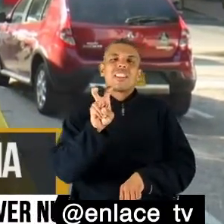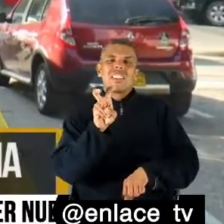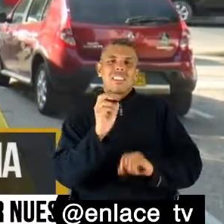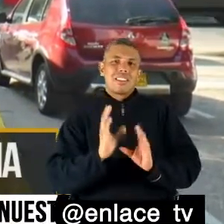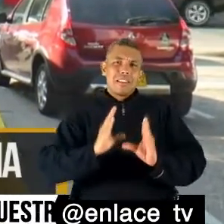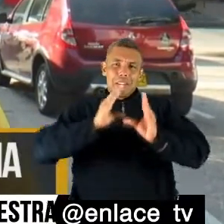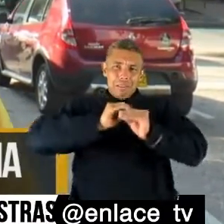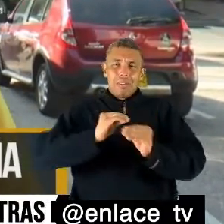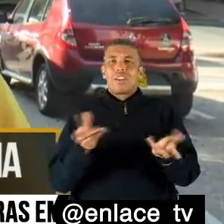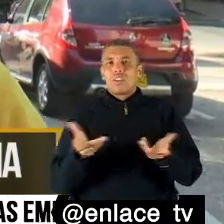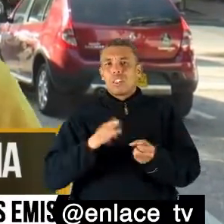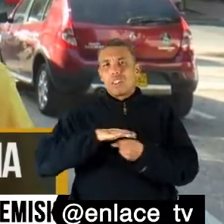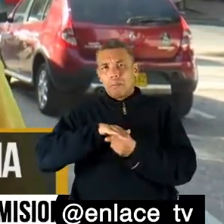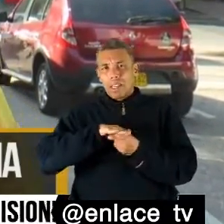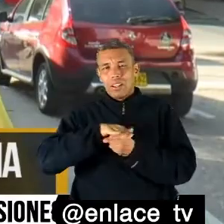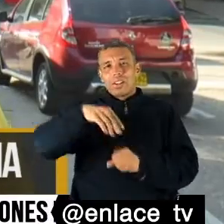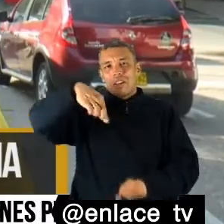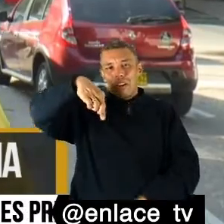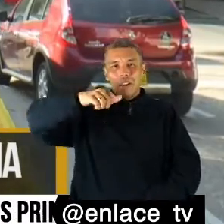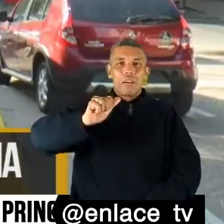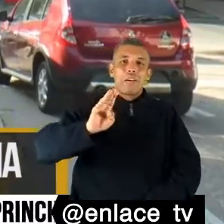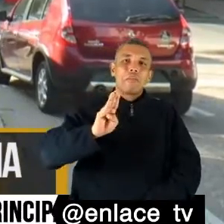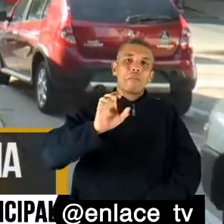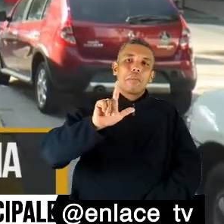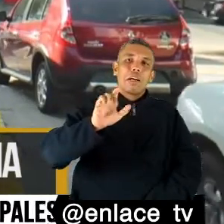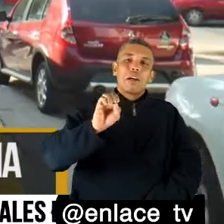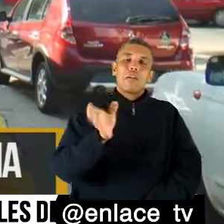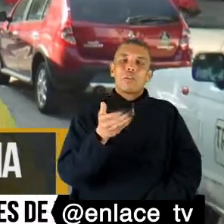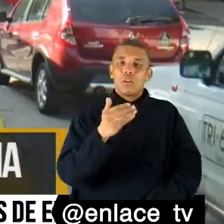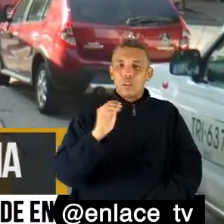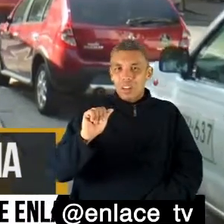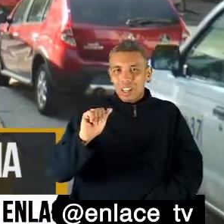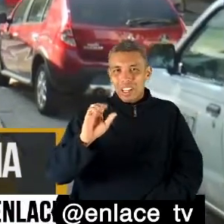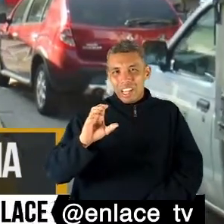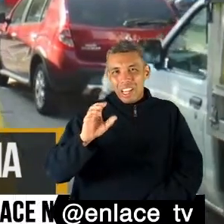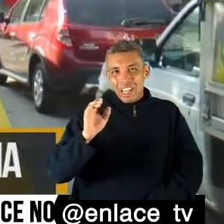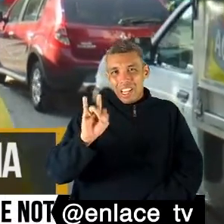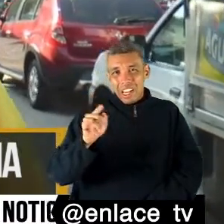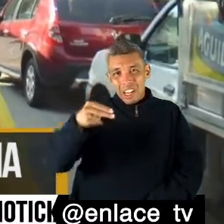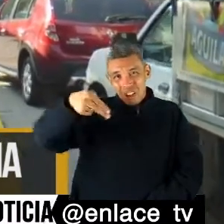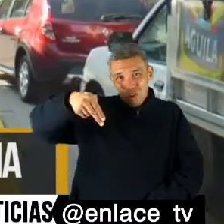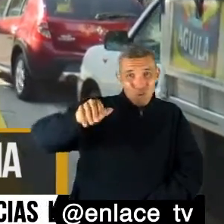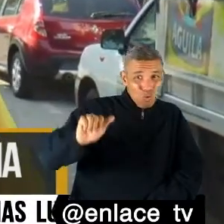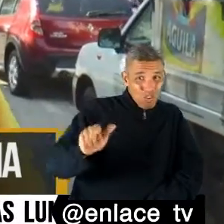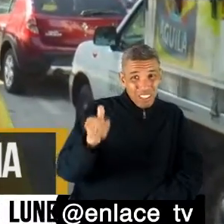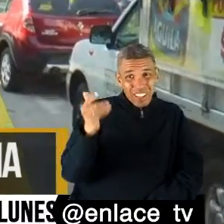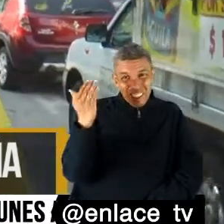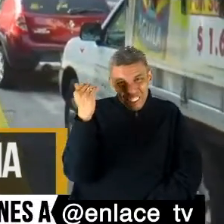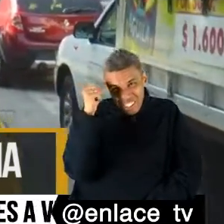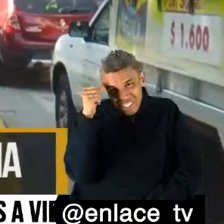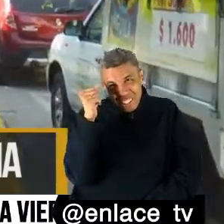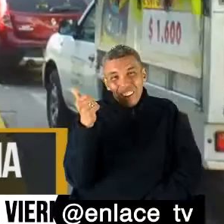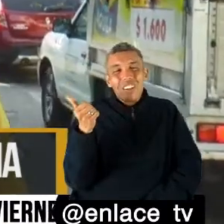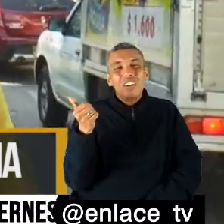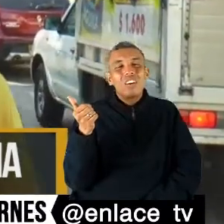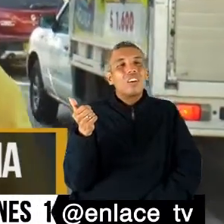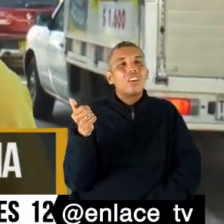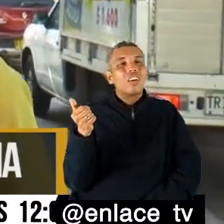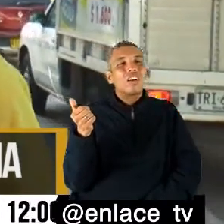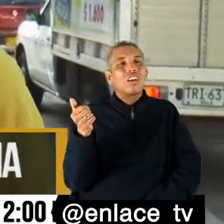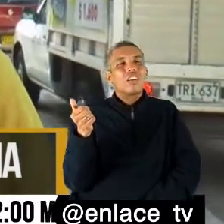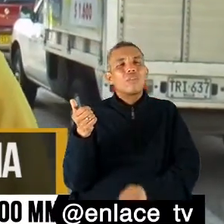noche en el barrio Pablo Acuña. Ya estaremos en el barrio Pablo Acuña, en la parte baja, en el antiguo paradero